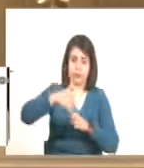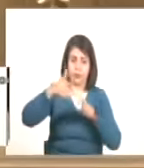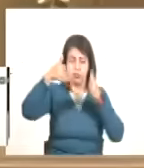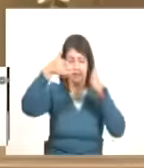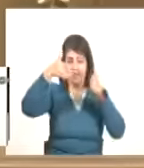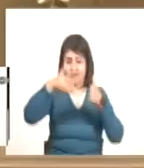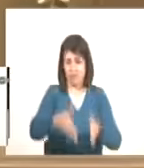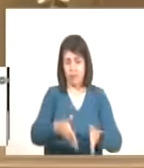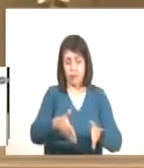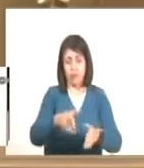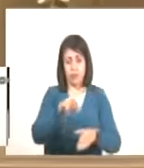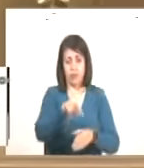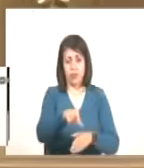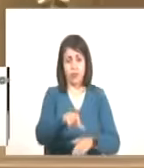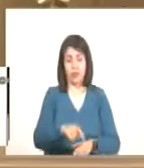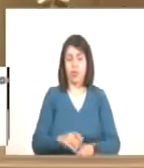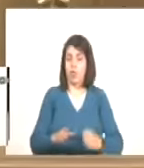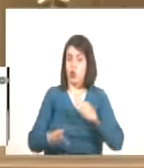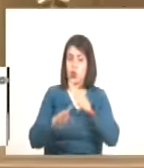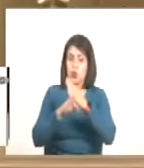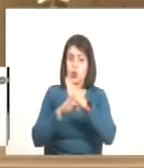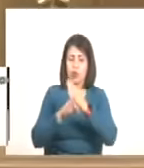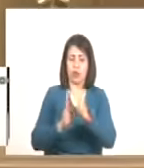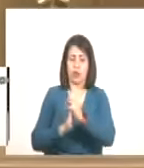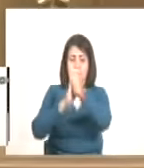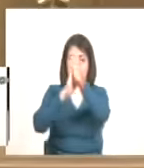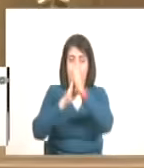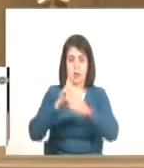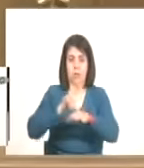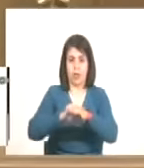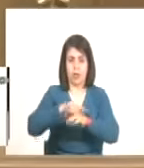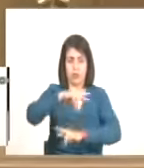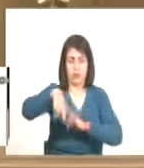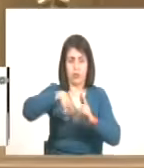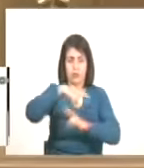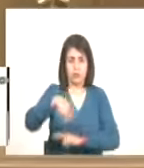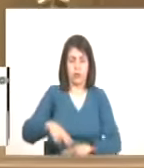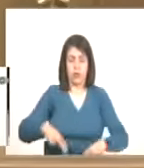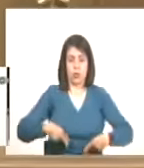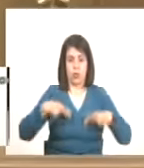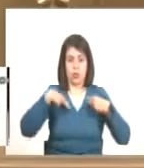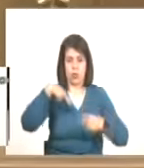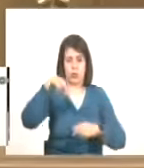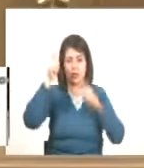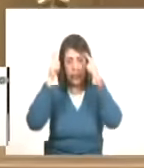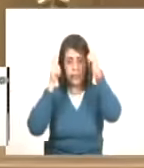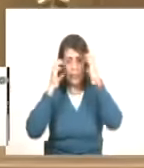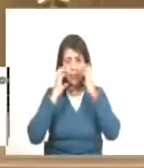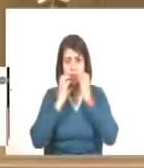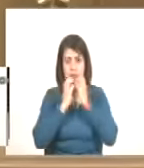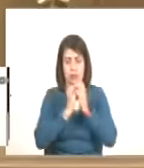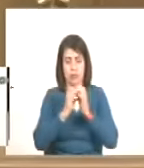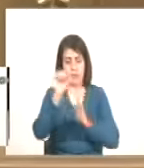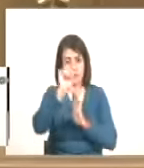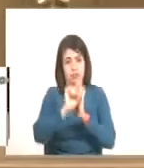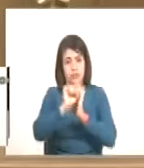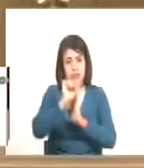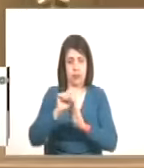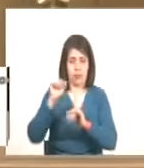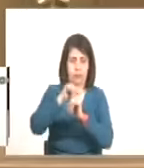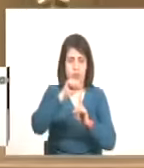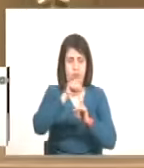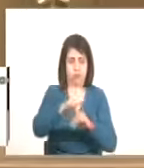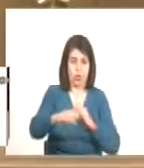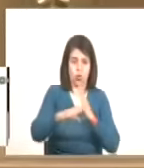cruel y vil asesinato en contra del líder médico revolucionario y humanista Ernesto Che Guevara como símbolo de las luchas